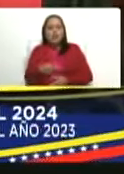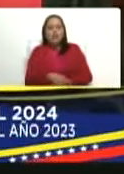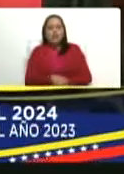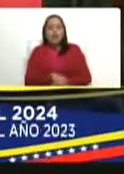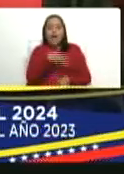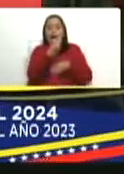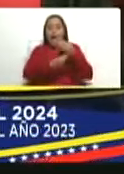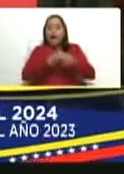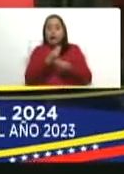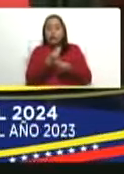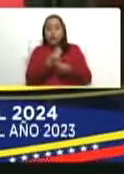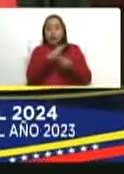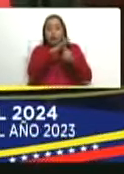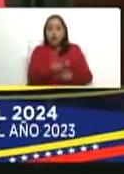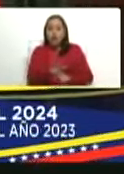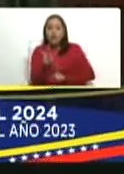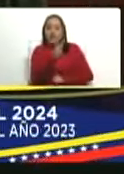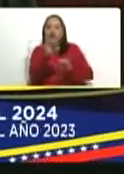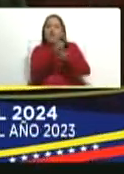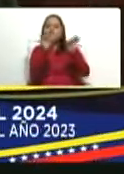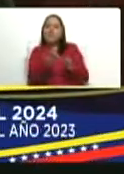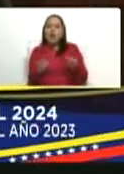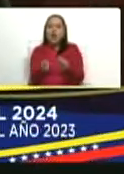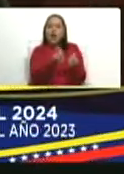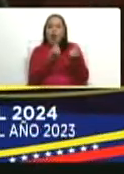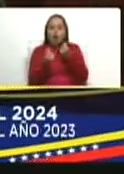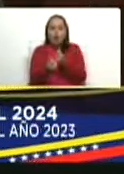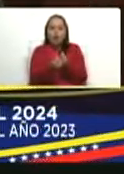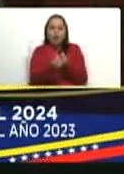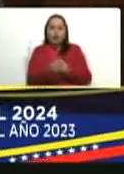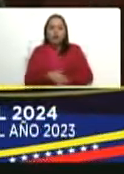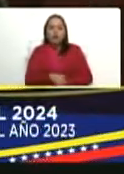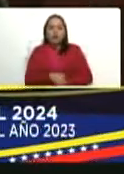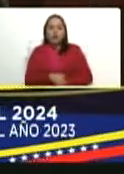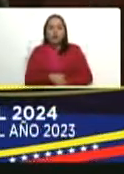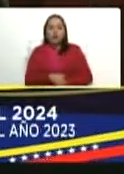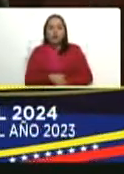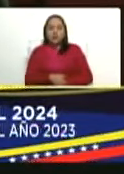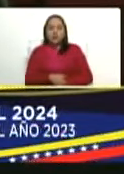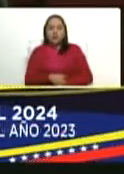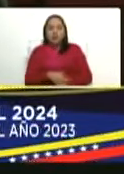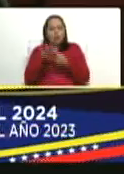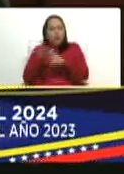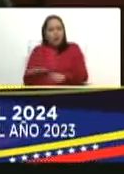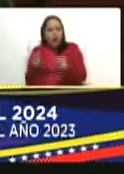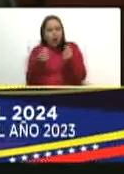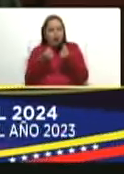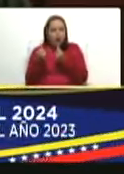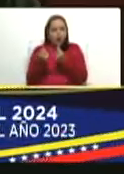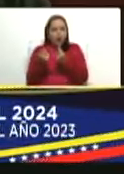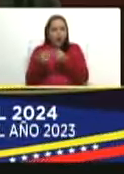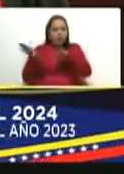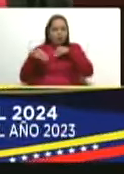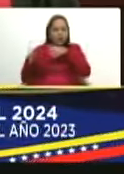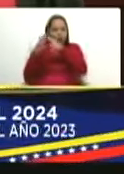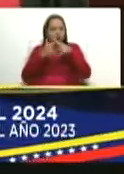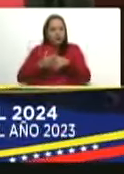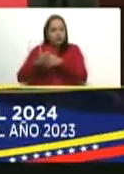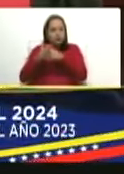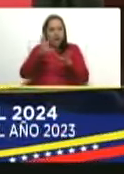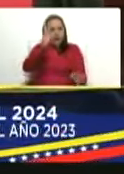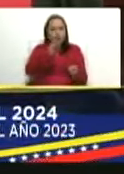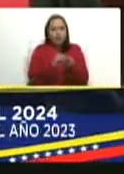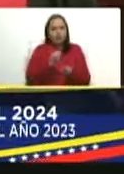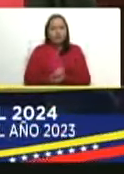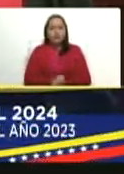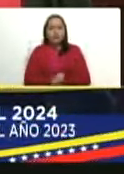en Venezuela su modelo económico neoliberal. En resumidas cuentas, para los